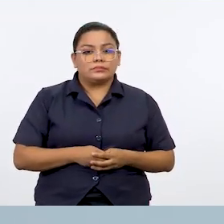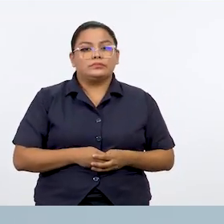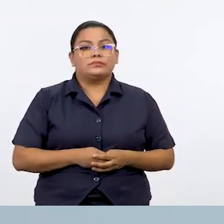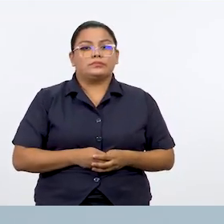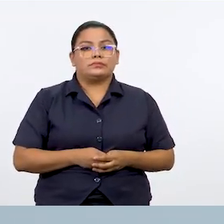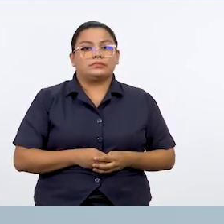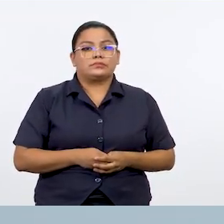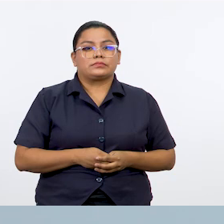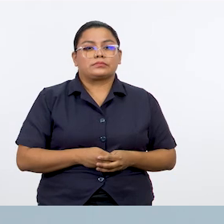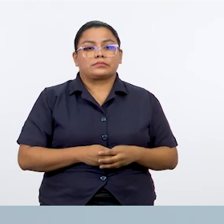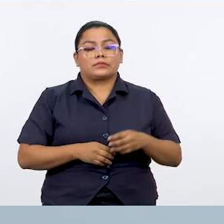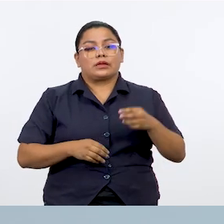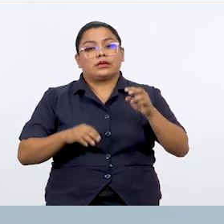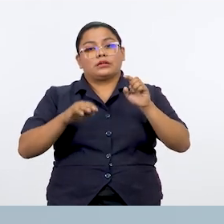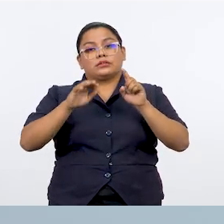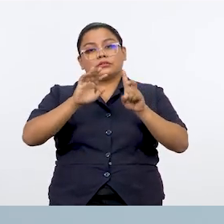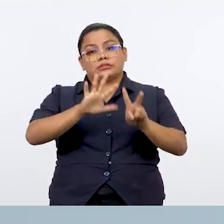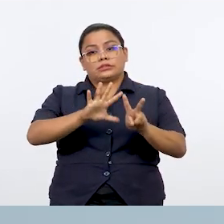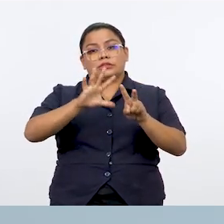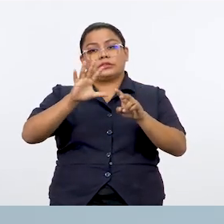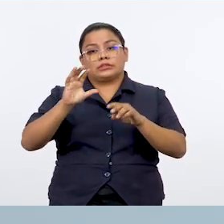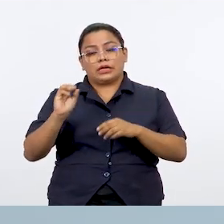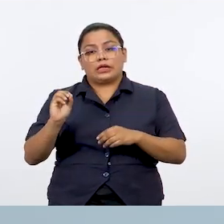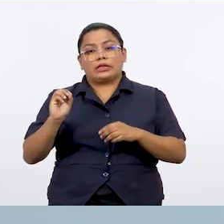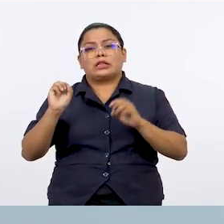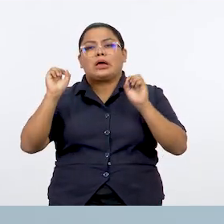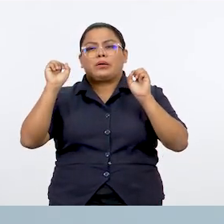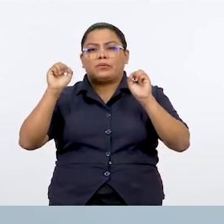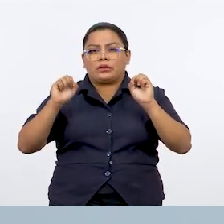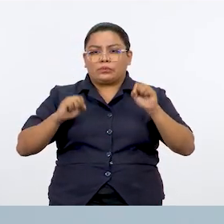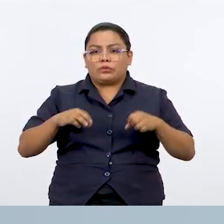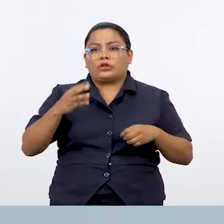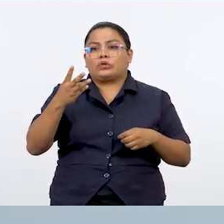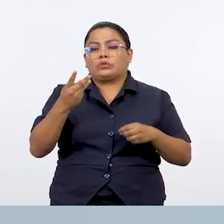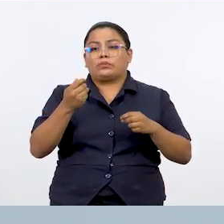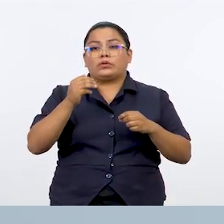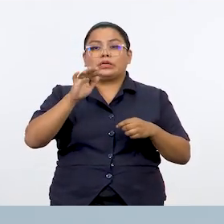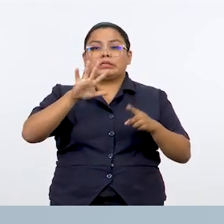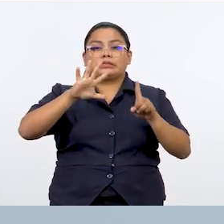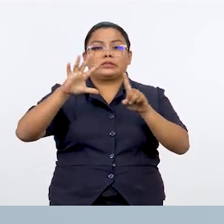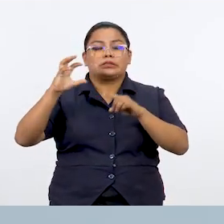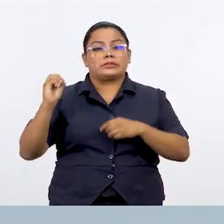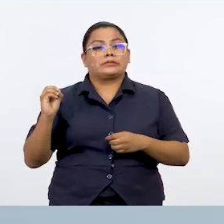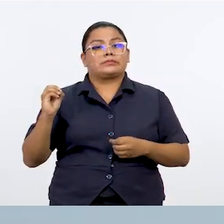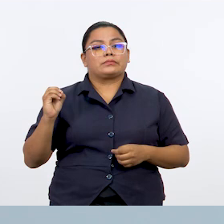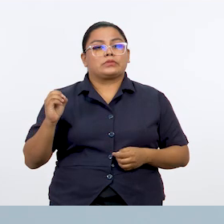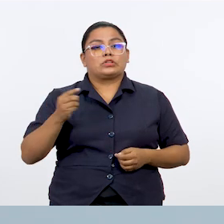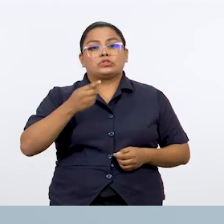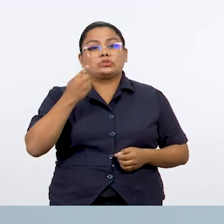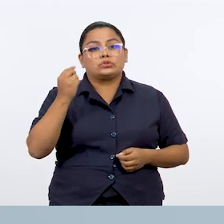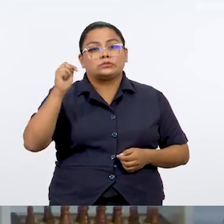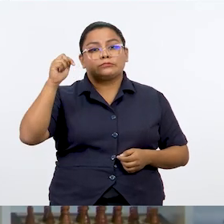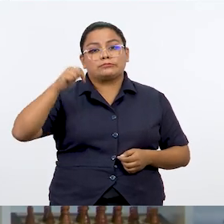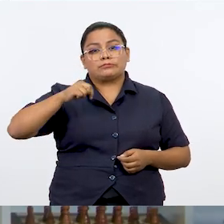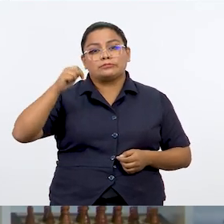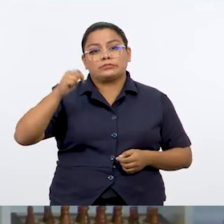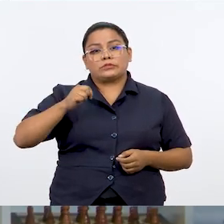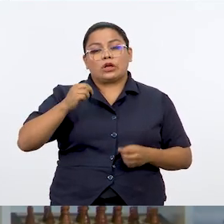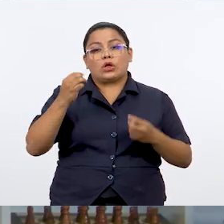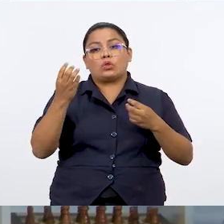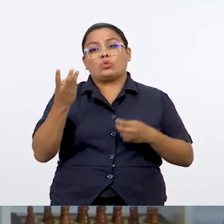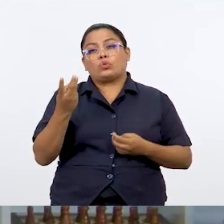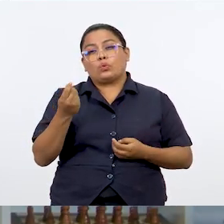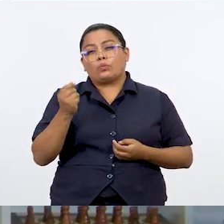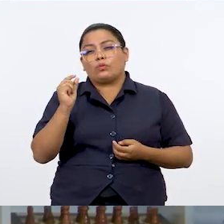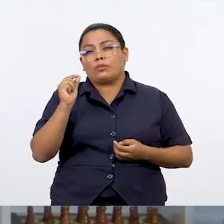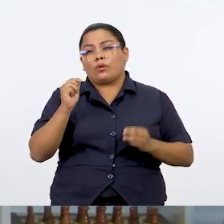deberíamos multiplicar a 70 para obtener 560. Solo que en esta ocasión los